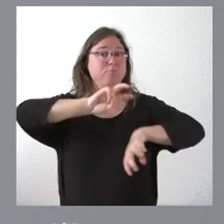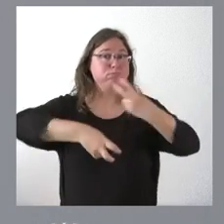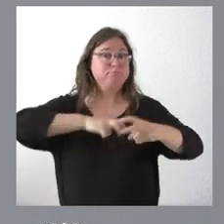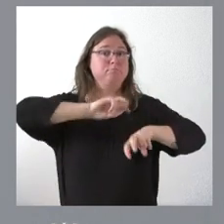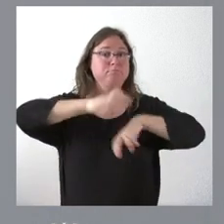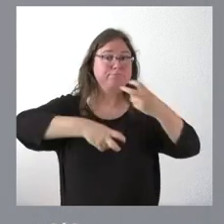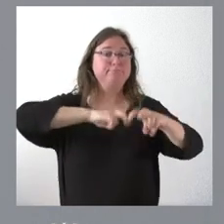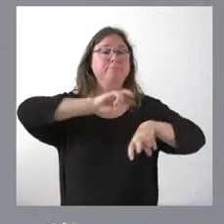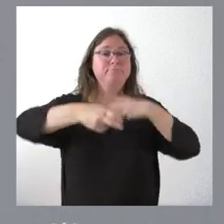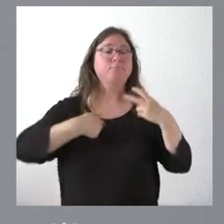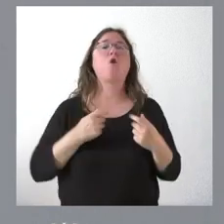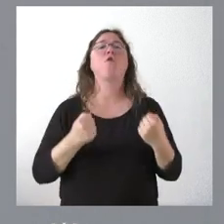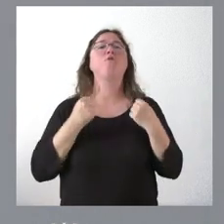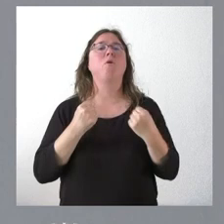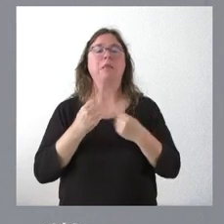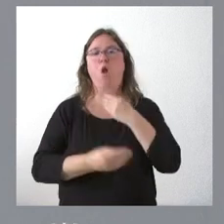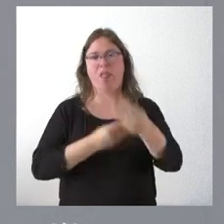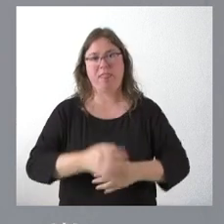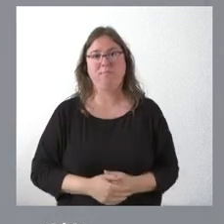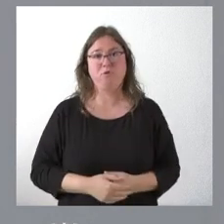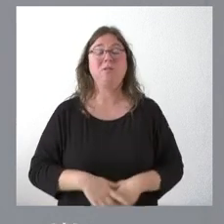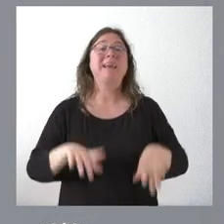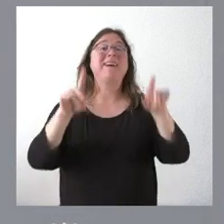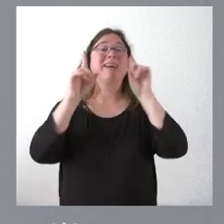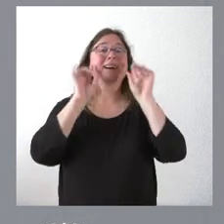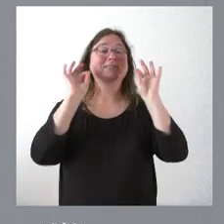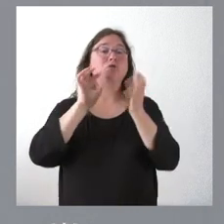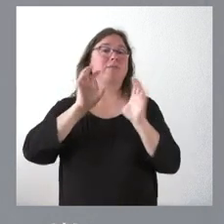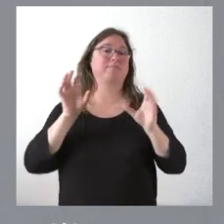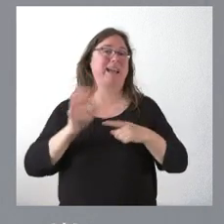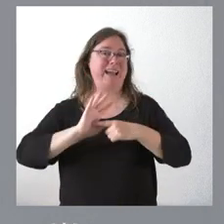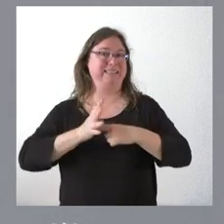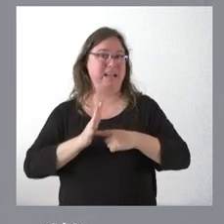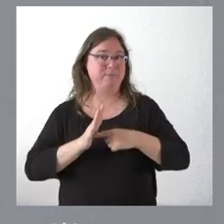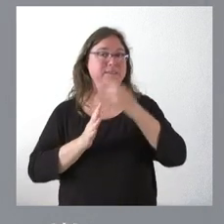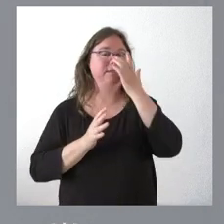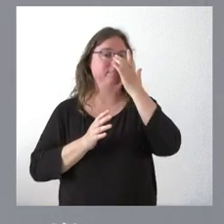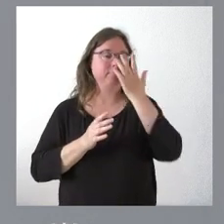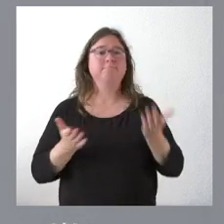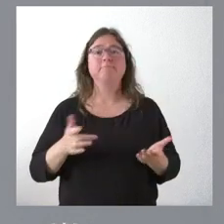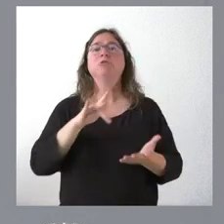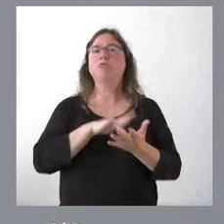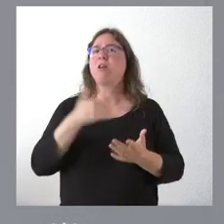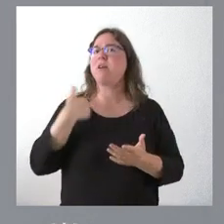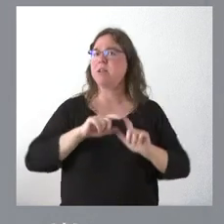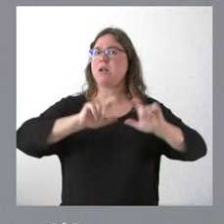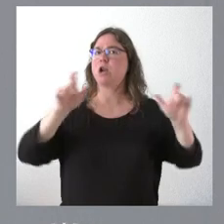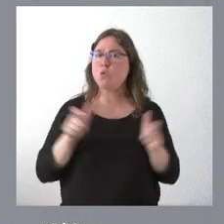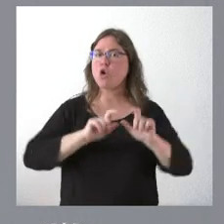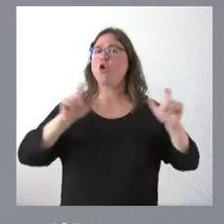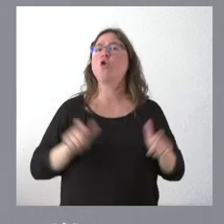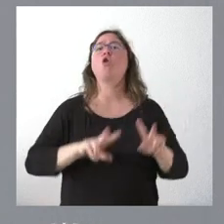también que fortalecerse, lo iremos haciendo. En el caso concreto de Castilla-La Mancha, pues hemos tenido ya varias reuniones en materia